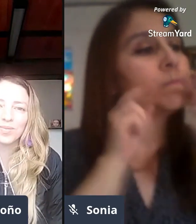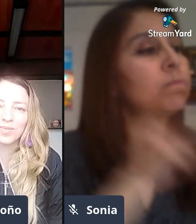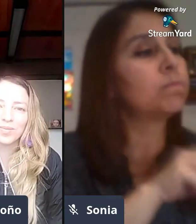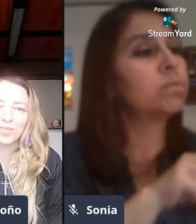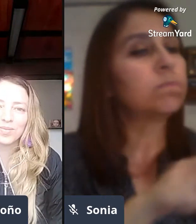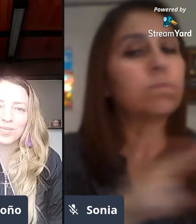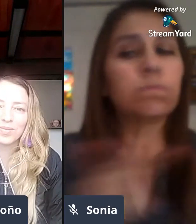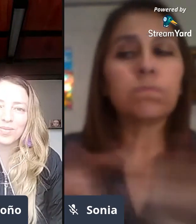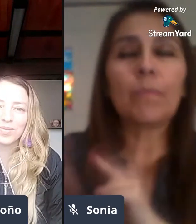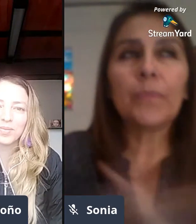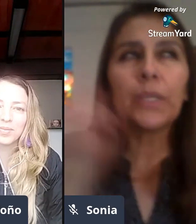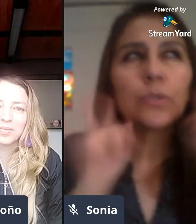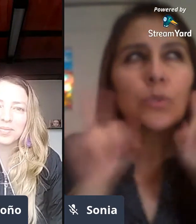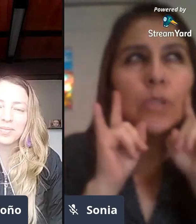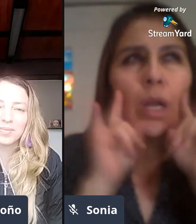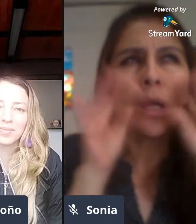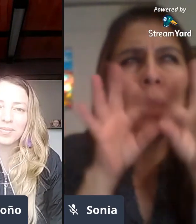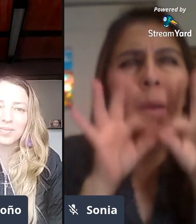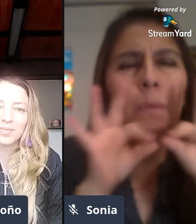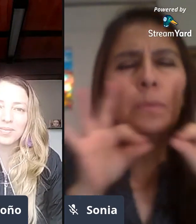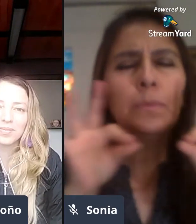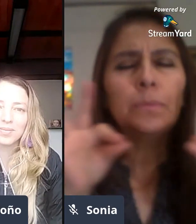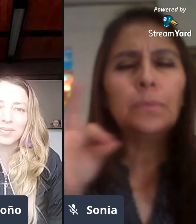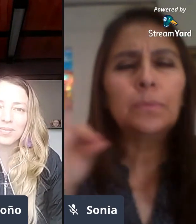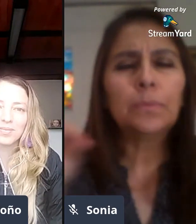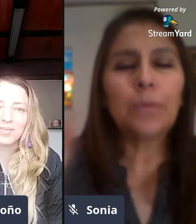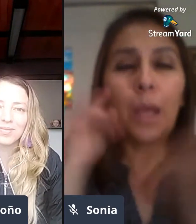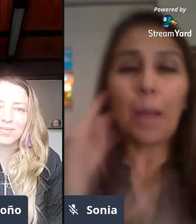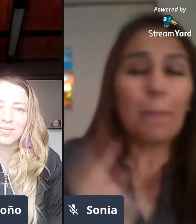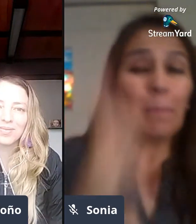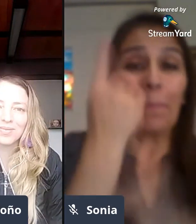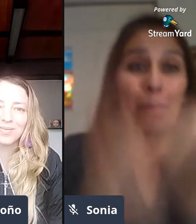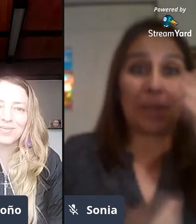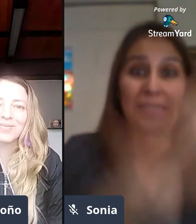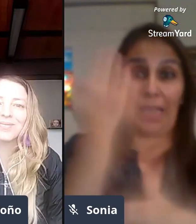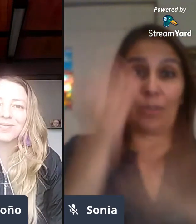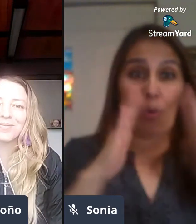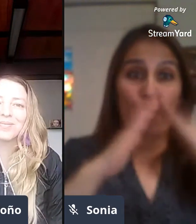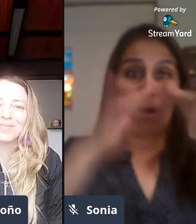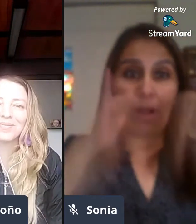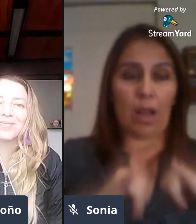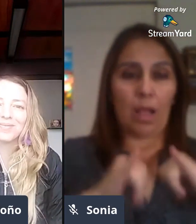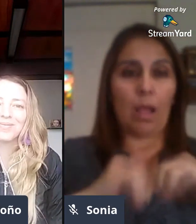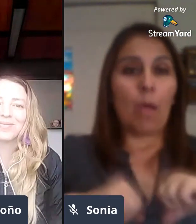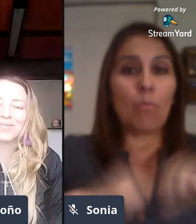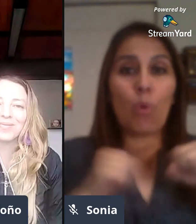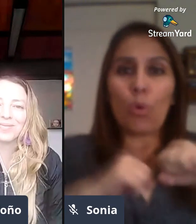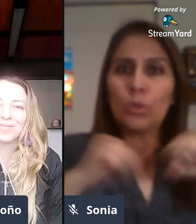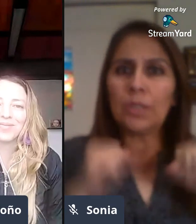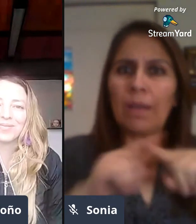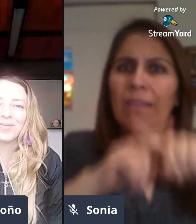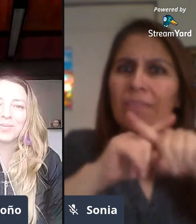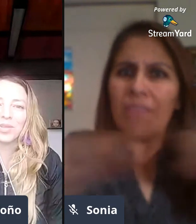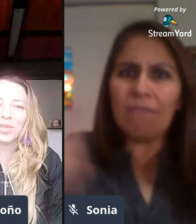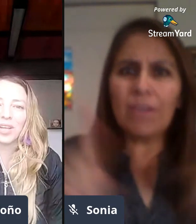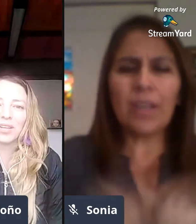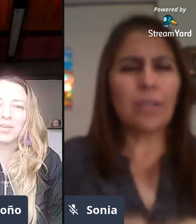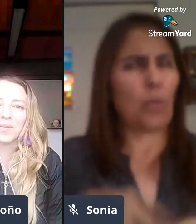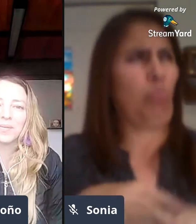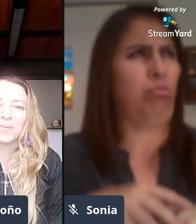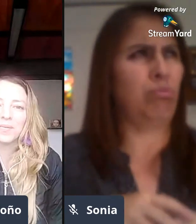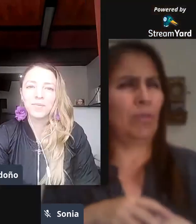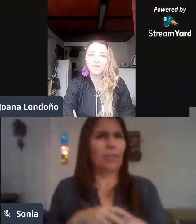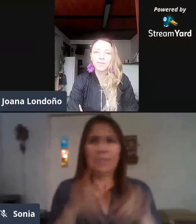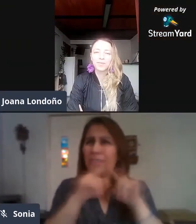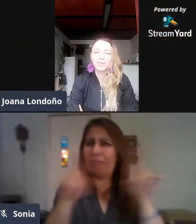silencio los primeros días yo creo que todos tenemos la sensación de que no había bogotá era otra bogotá lis era otra bogotá total